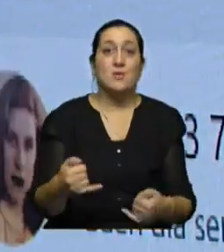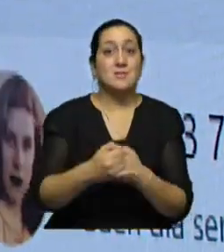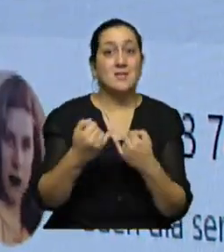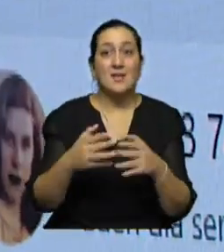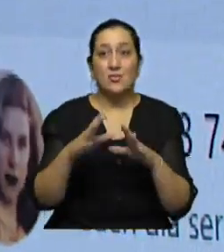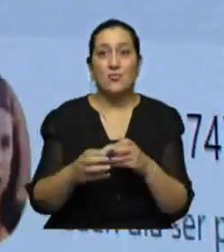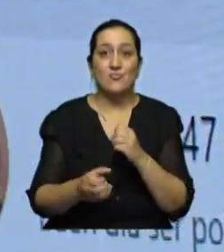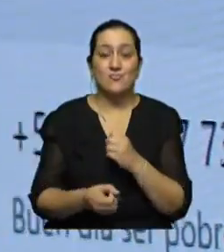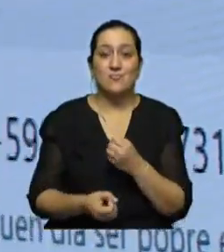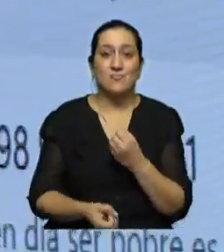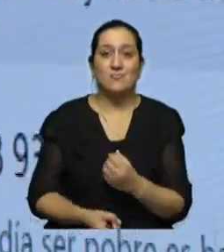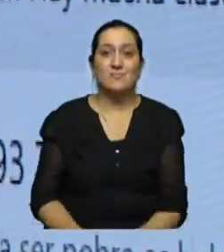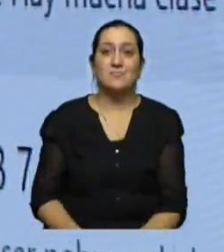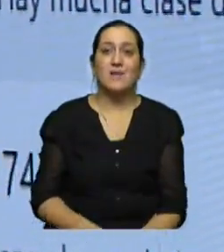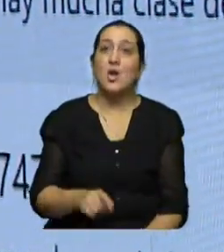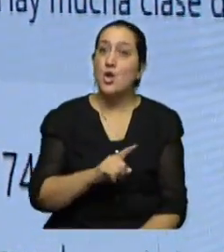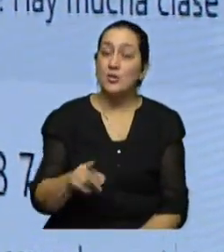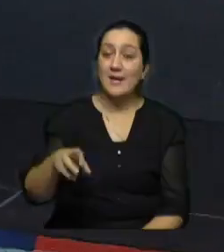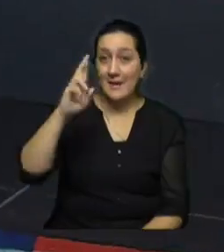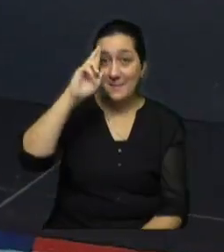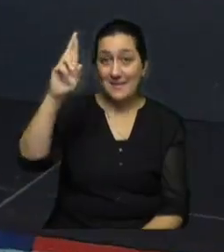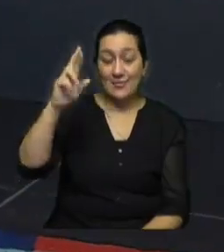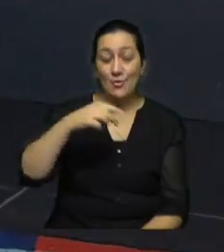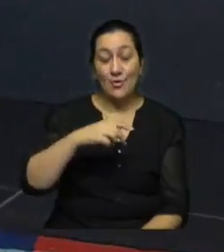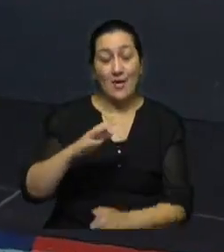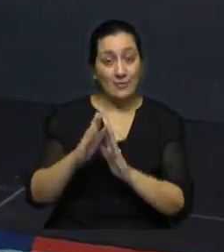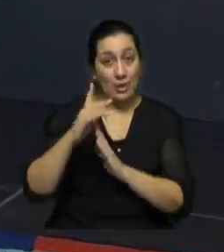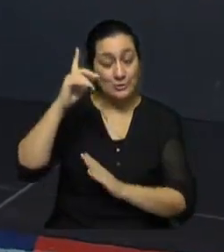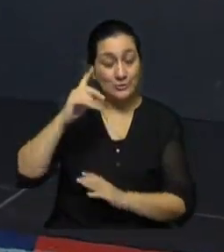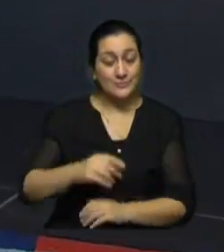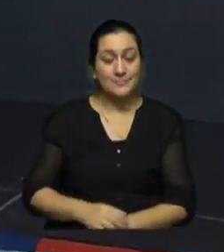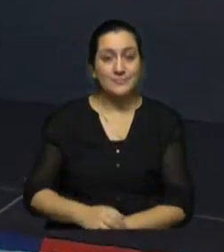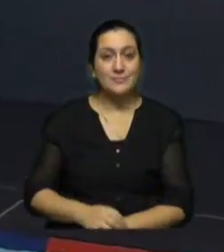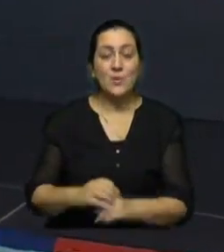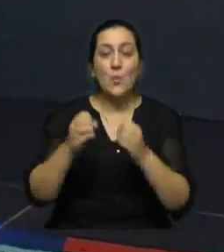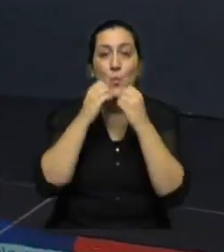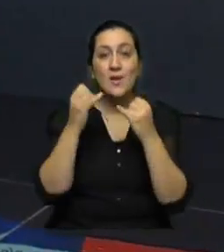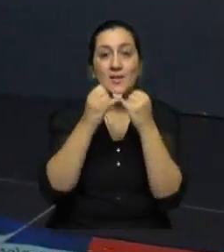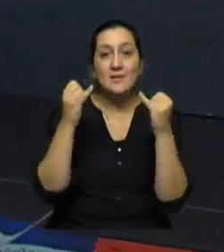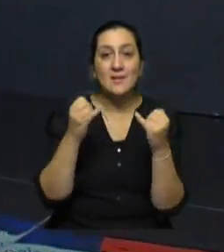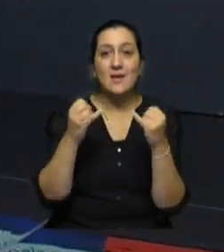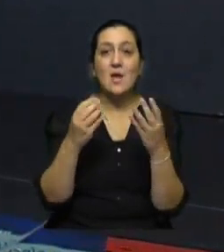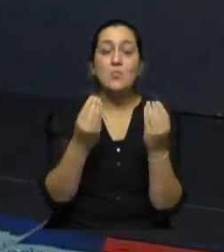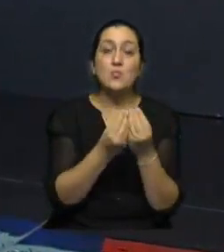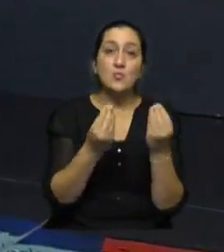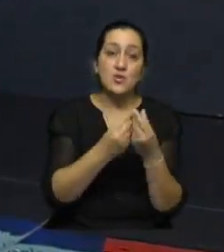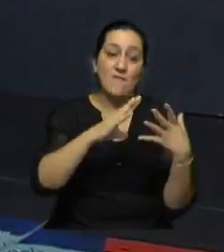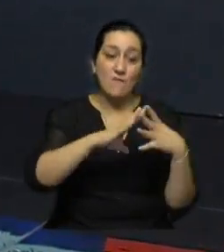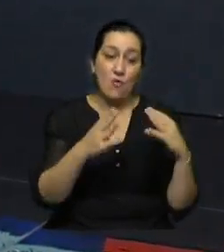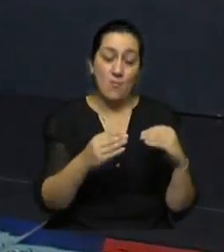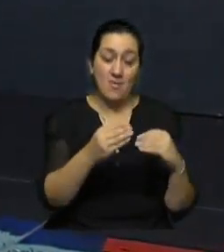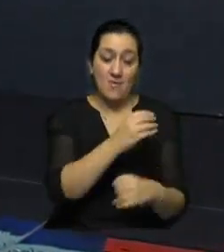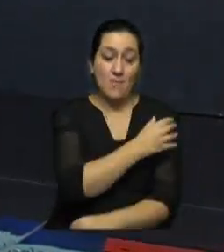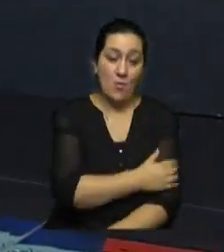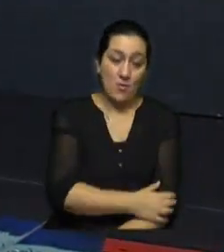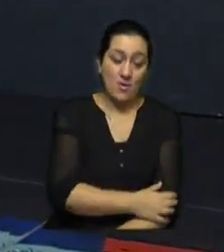mundo. No están respetando a Dios. No están respetando a Dios. Buen día. Hay mucha clase de ser pobre. Pobre de cabeza,